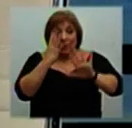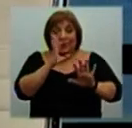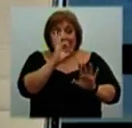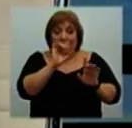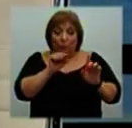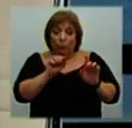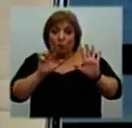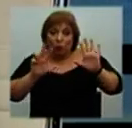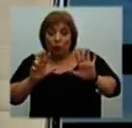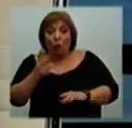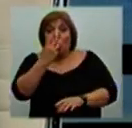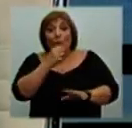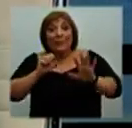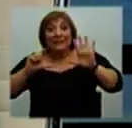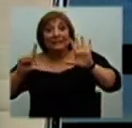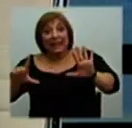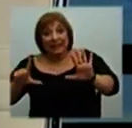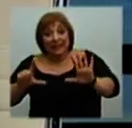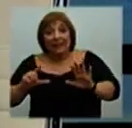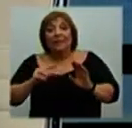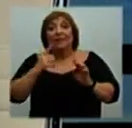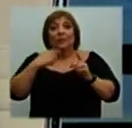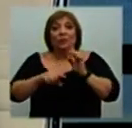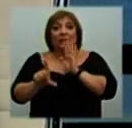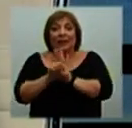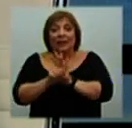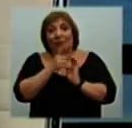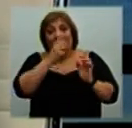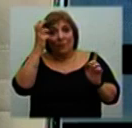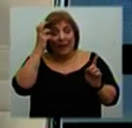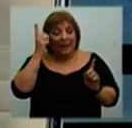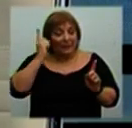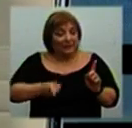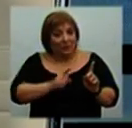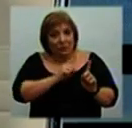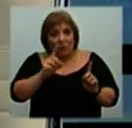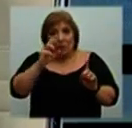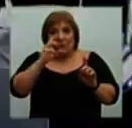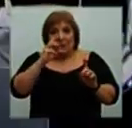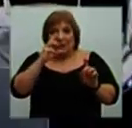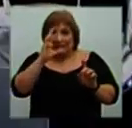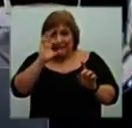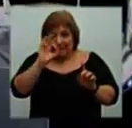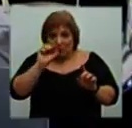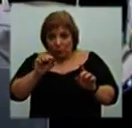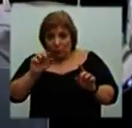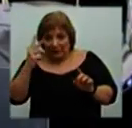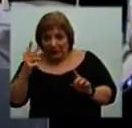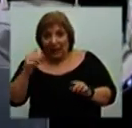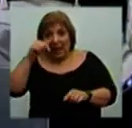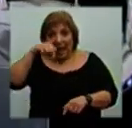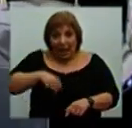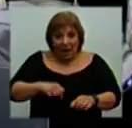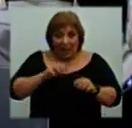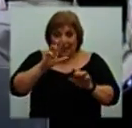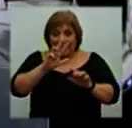al 2007 que aparecen las leyes del presidente Vázquez hubo 0803 y ahora bajó de